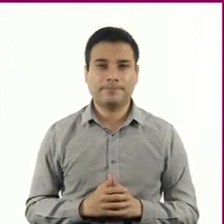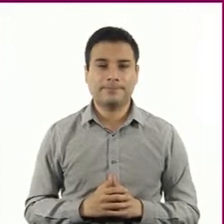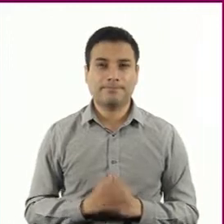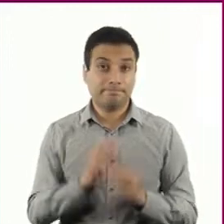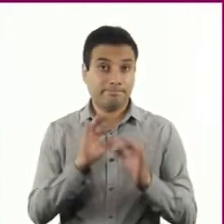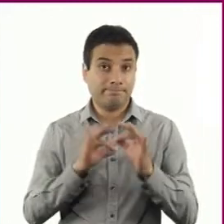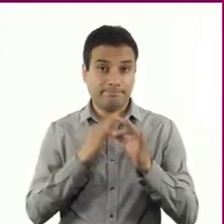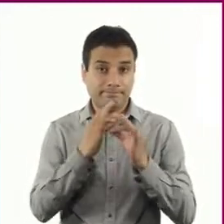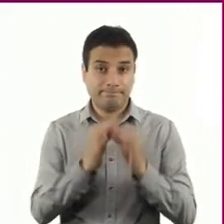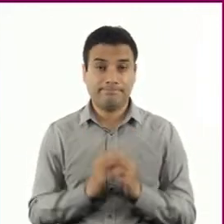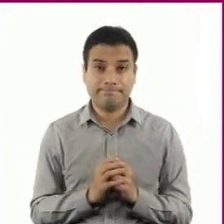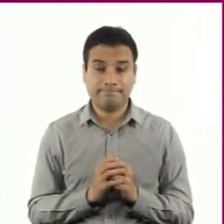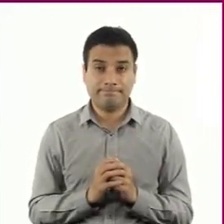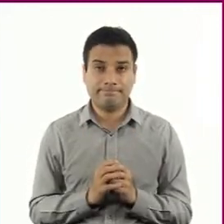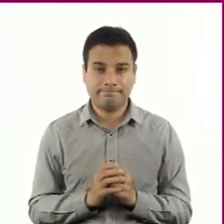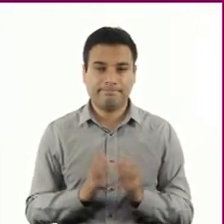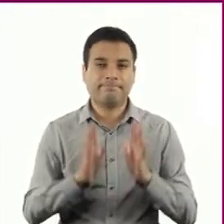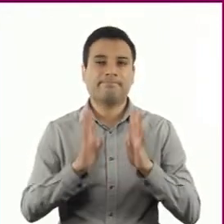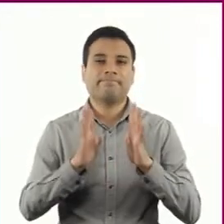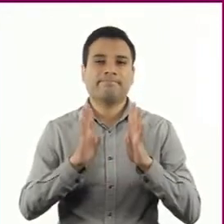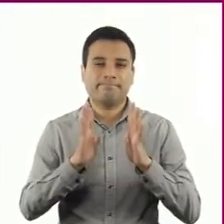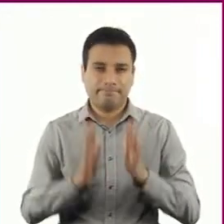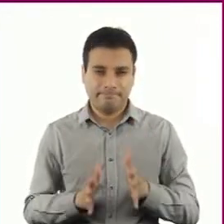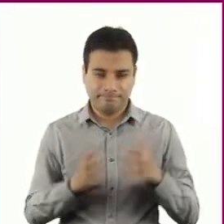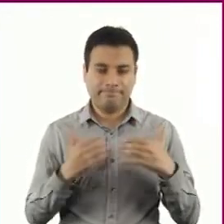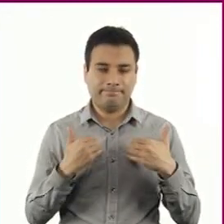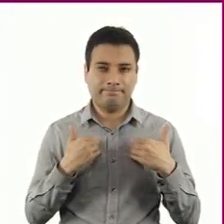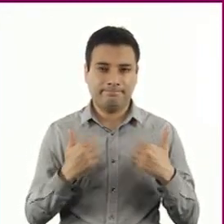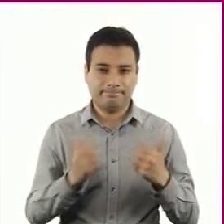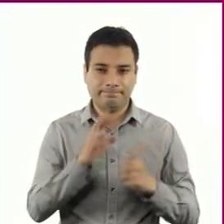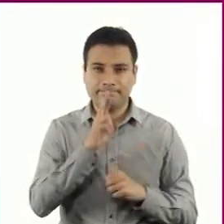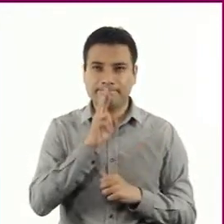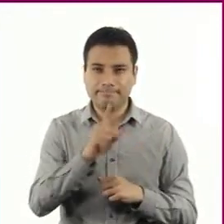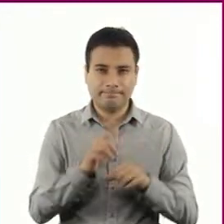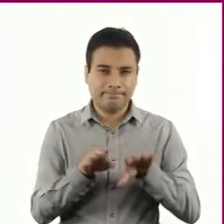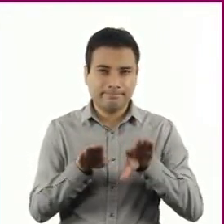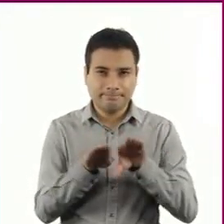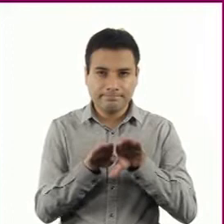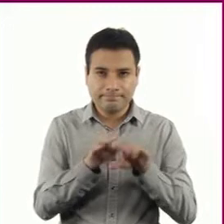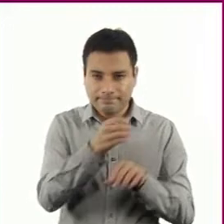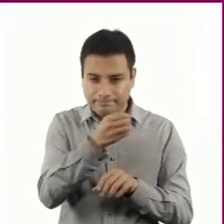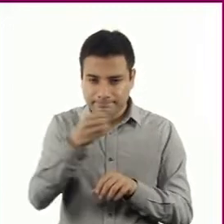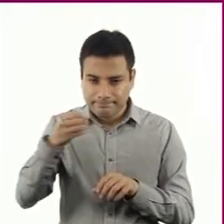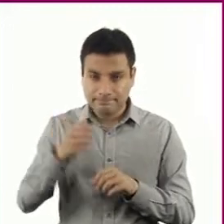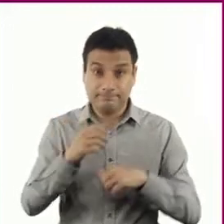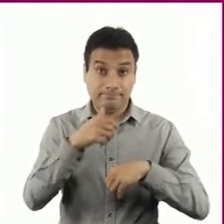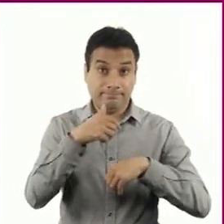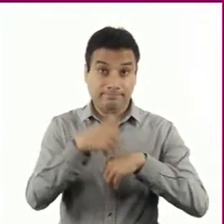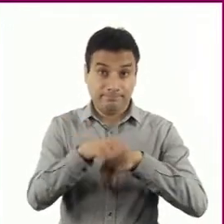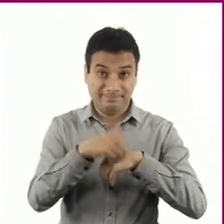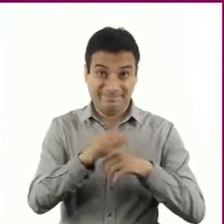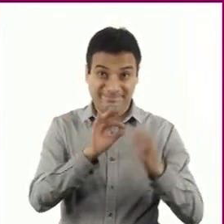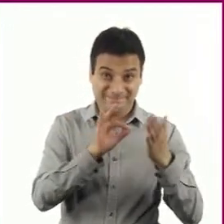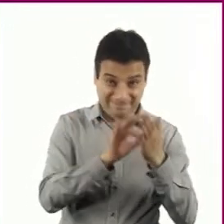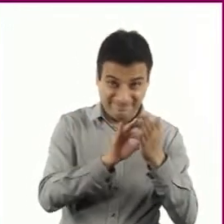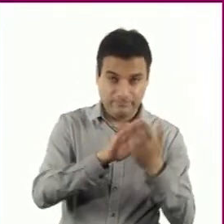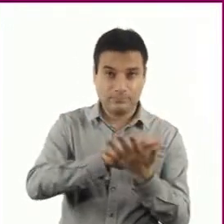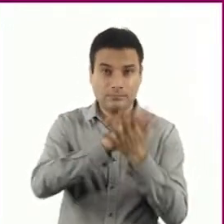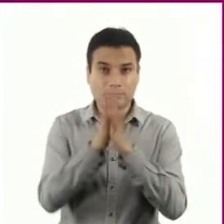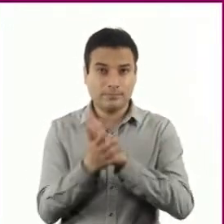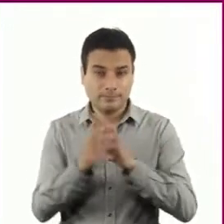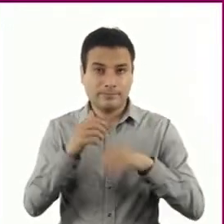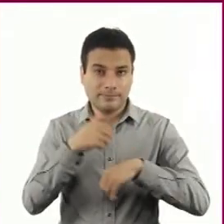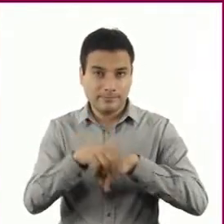Listo, con esta información ya podemos entender de mejor manera el procedimiento para pasar de notación decimal a notación científica